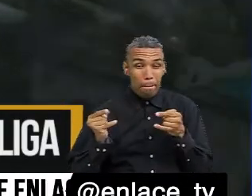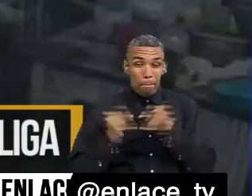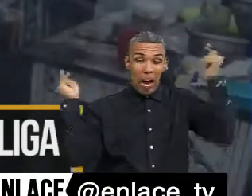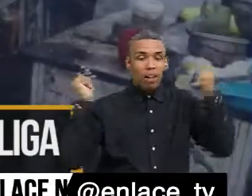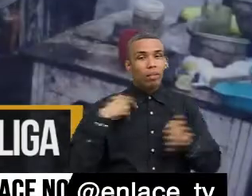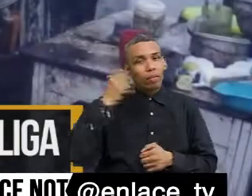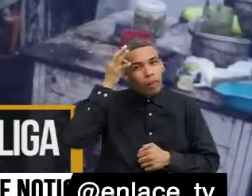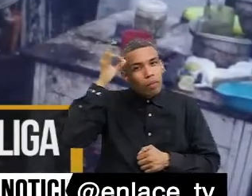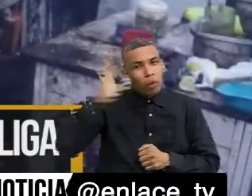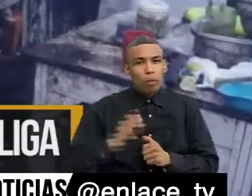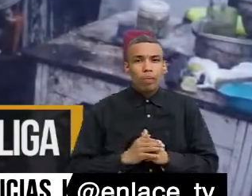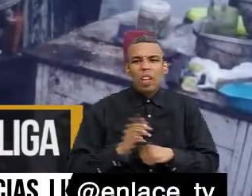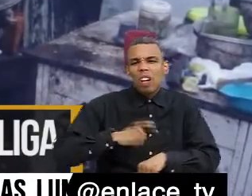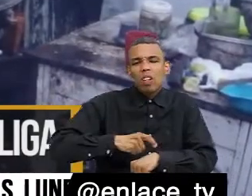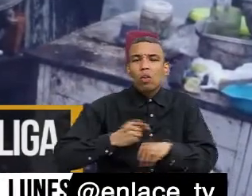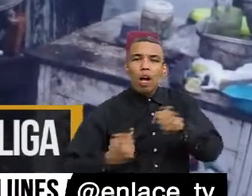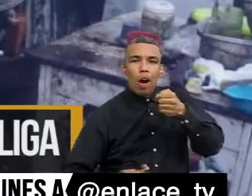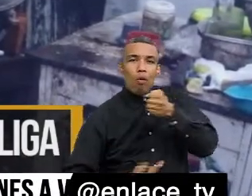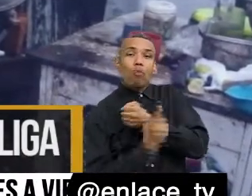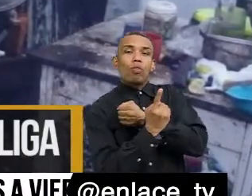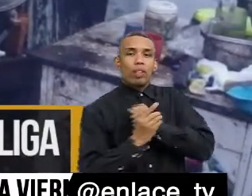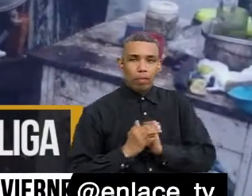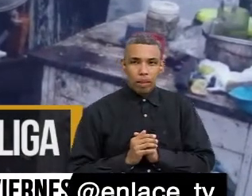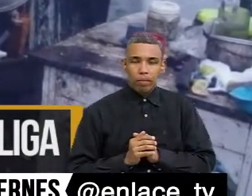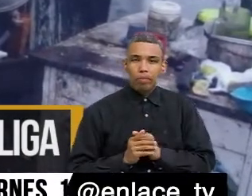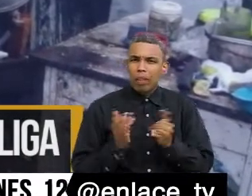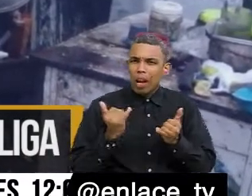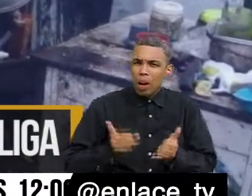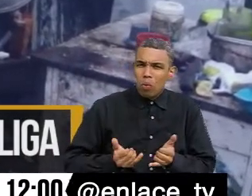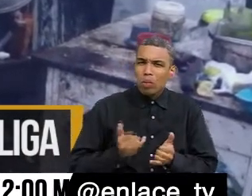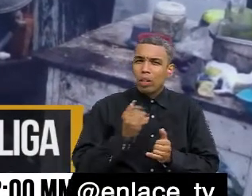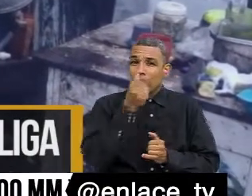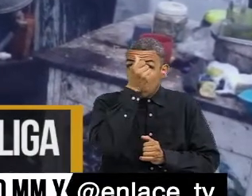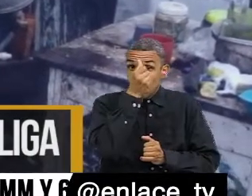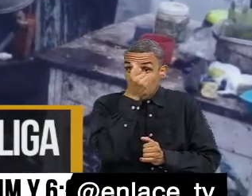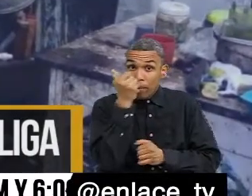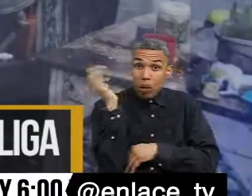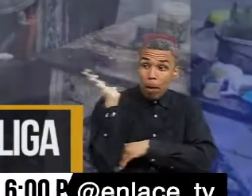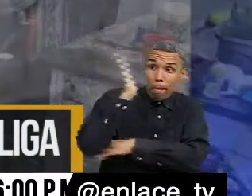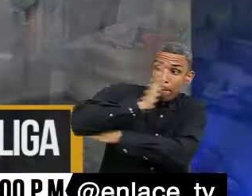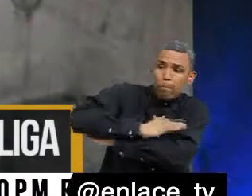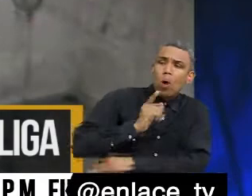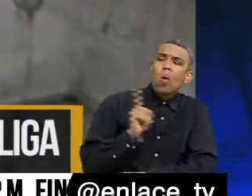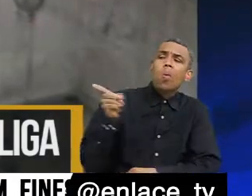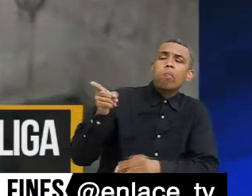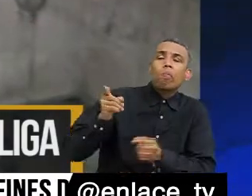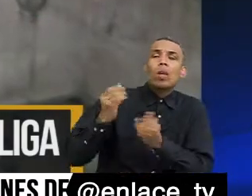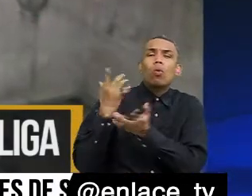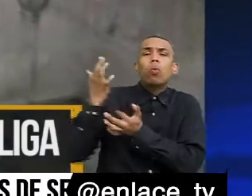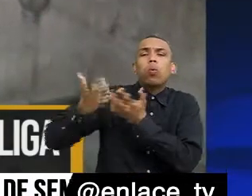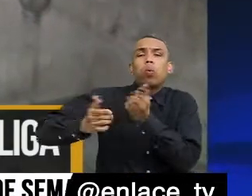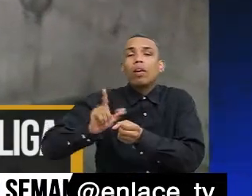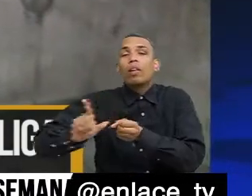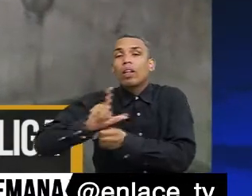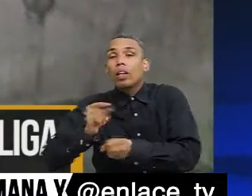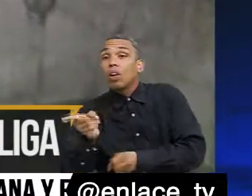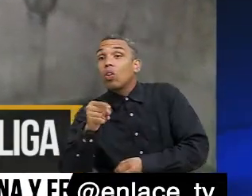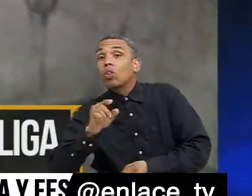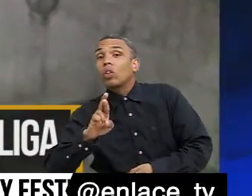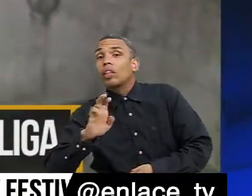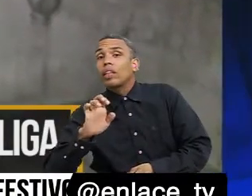socorro hasta esta hora se han registrado cuatro incendios en viviendas de la ciudad uno en el barrio la liga uno en el barrio el recreo